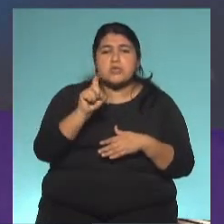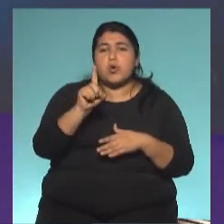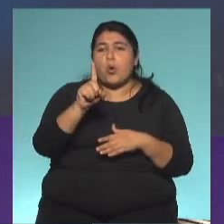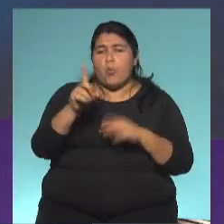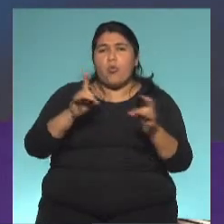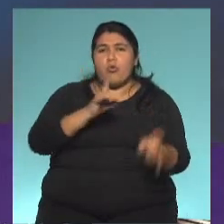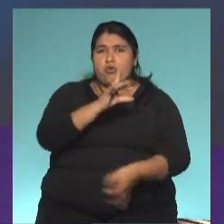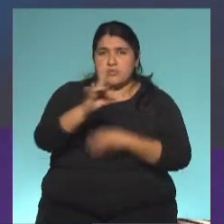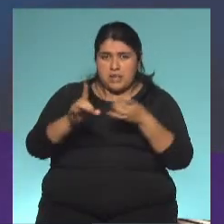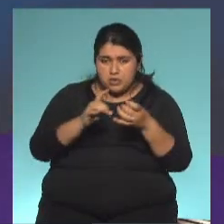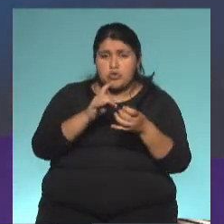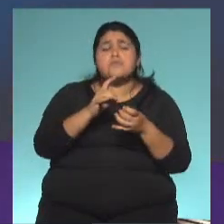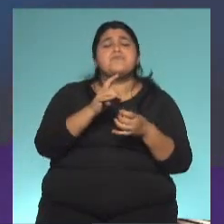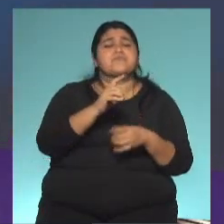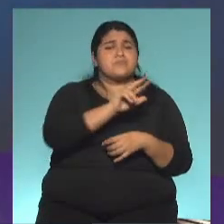24.801 contagios y